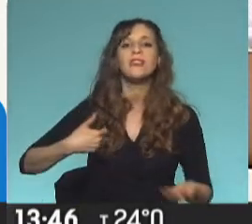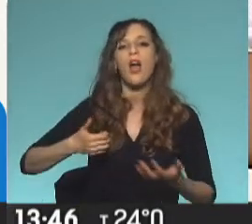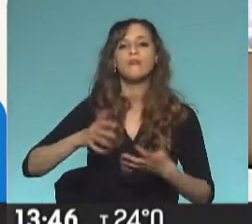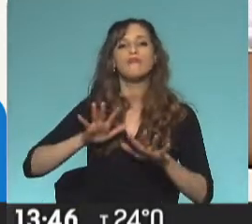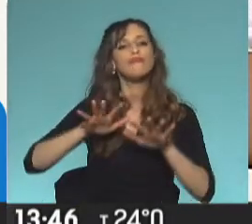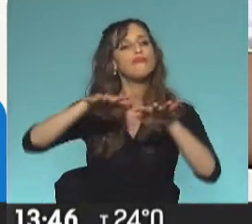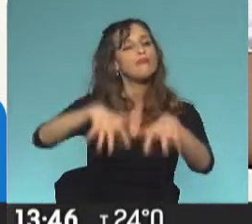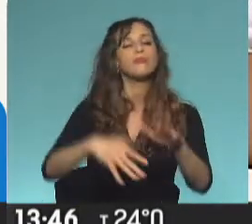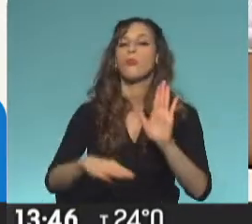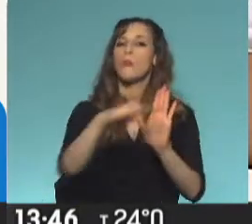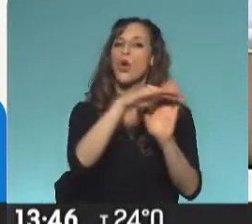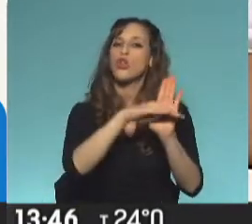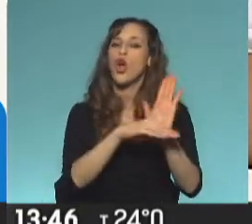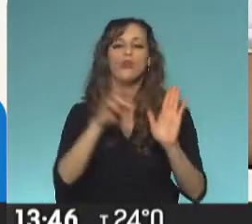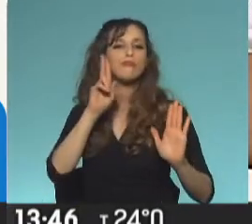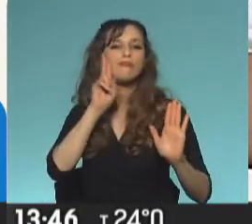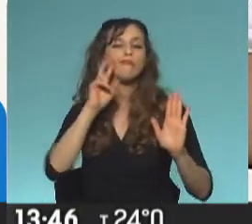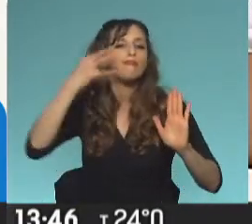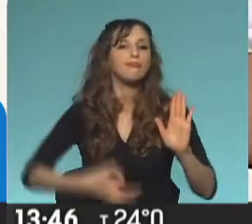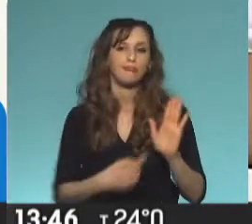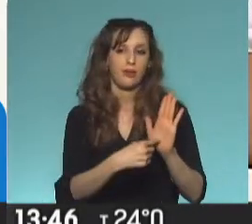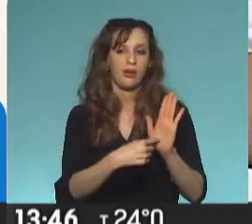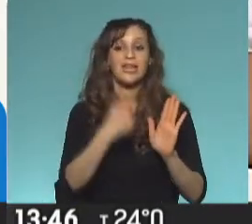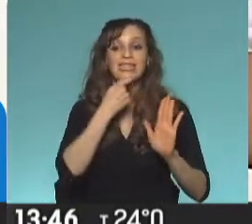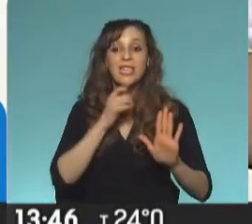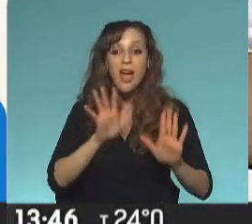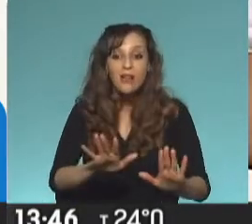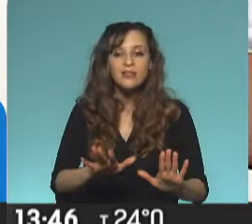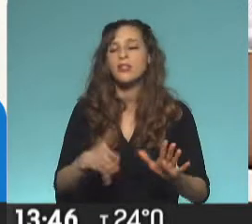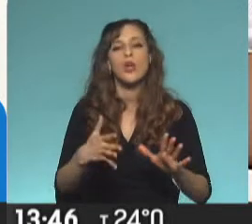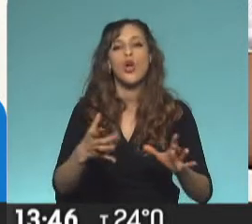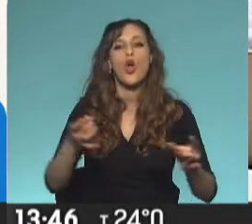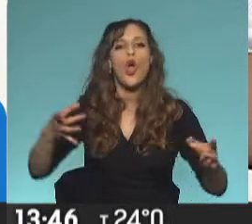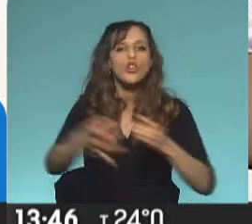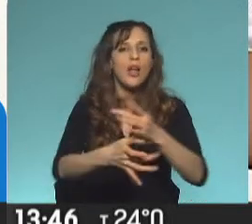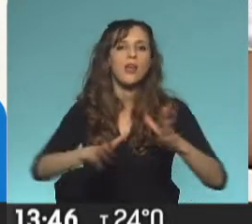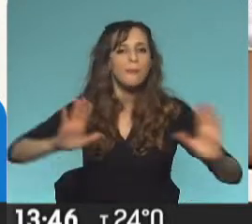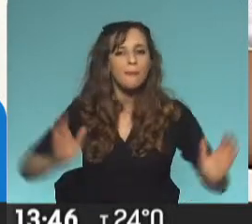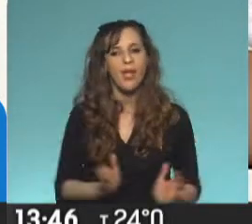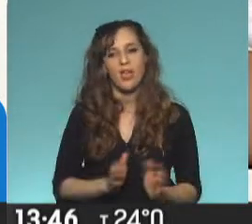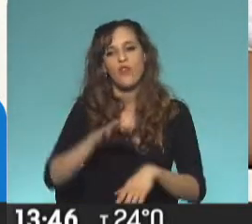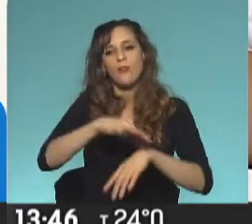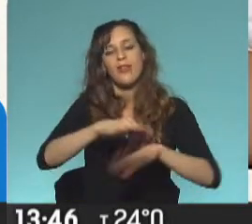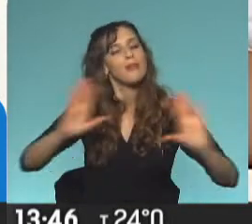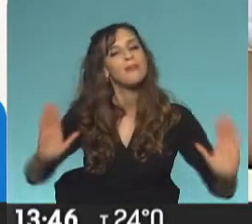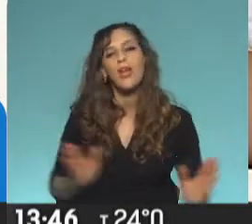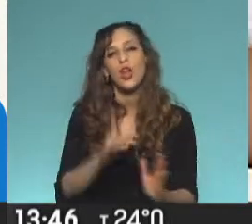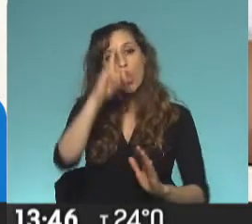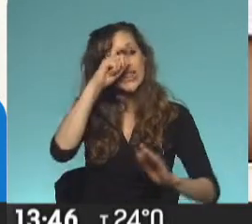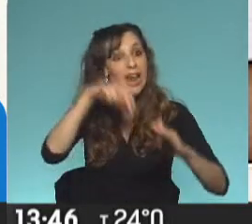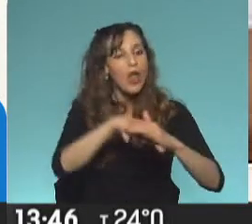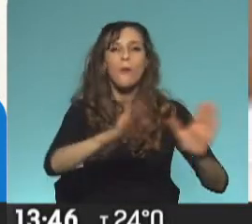todos los protocolos que hay si es así el riesgo de contagio baja muchísimo la enfermedad baja muchísimo los internados baja muchísimo